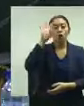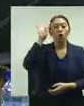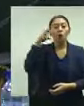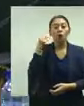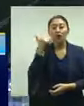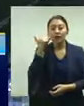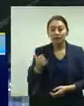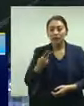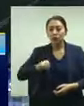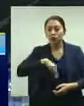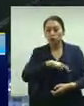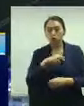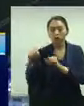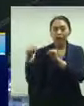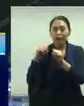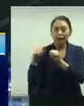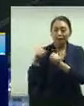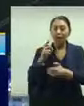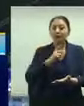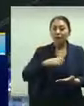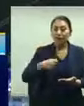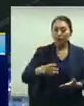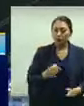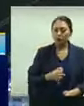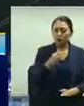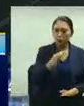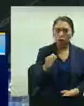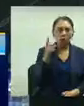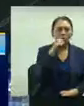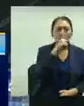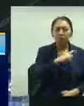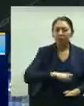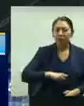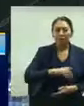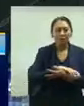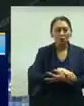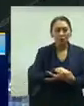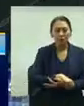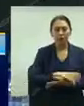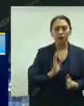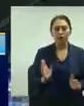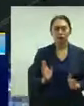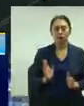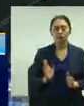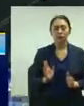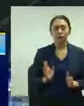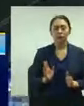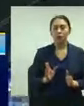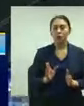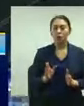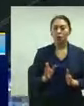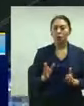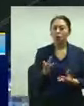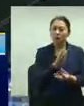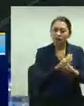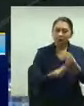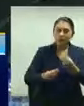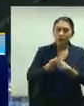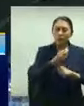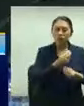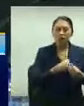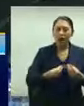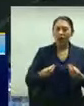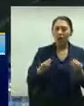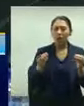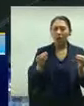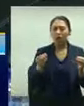fue firmado en el mes de abril. O sea, futuro no tenemos ningún convenio ahorita nosotros por firmar, ni por negociar con ninguna entidad